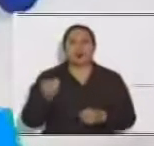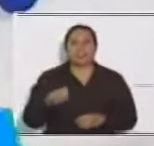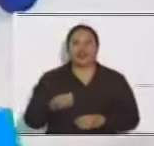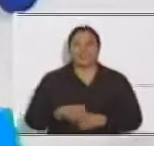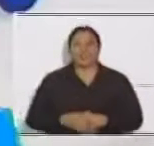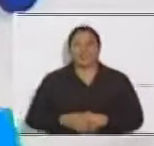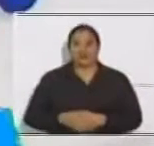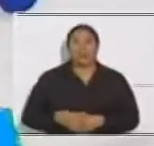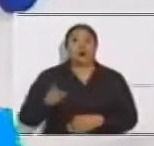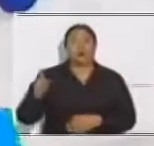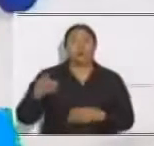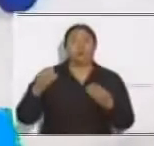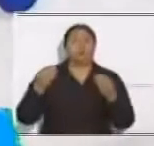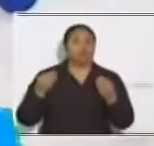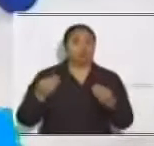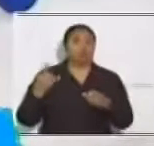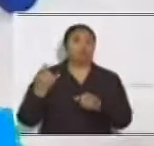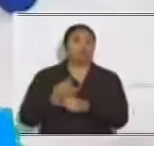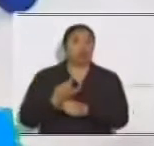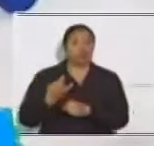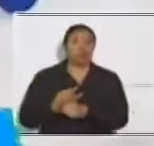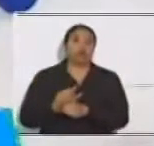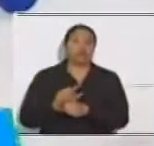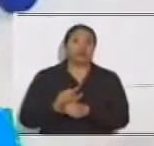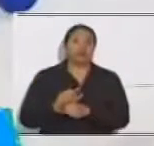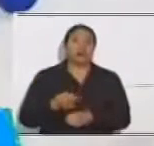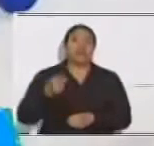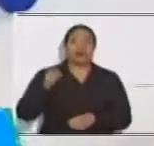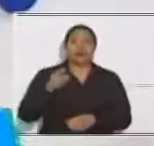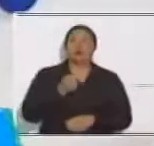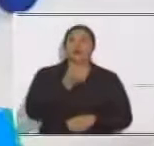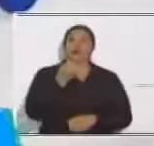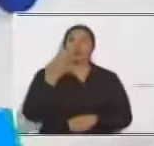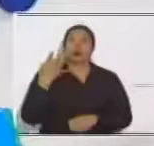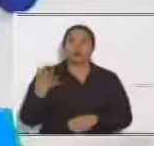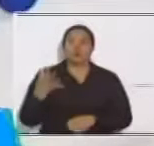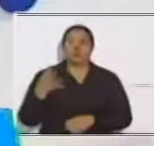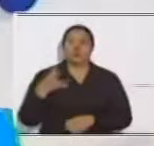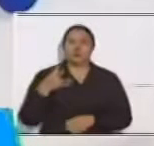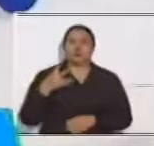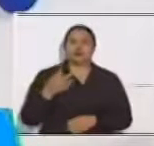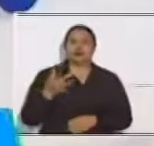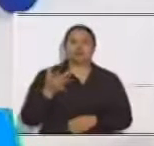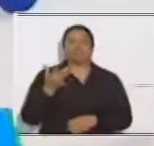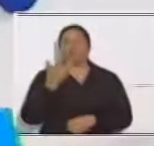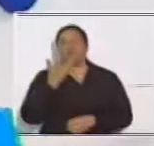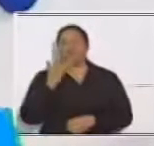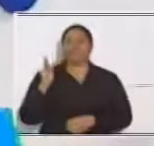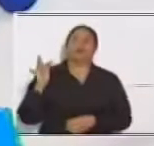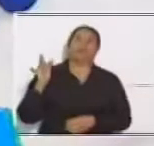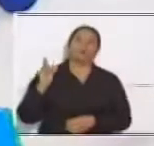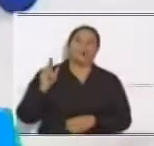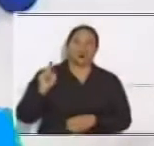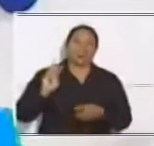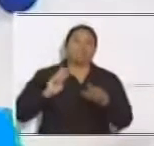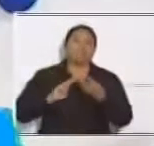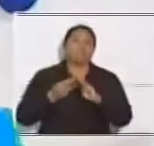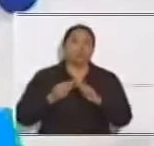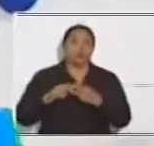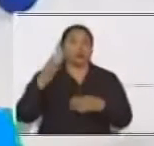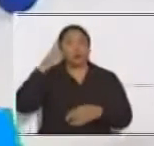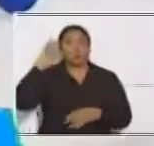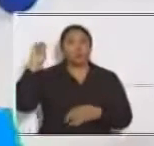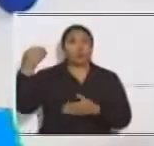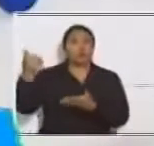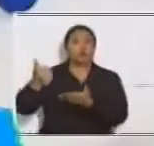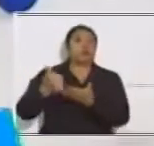sido muy utilizado y es uno de los números favoritos entre los matemáticos porque nos ayuda a